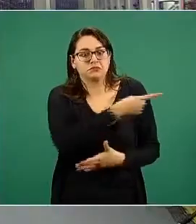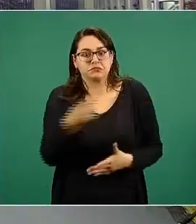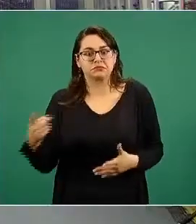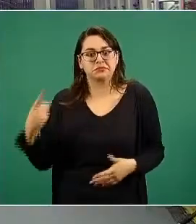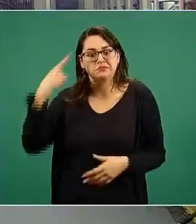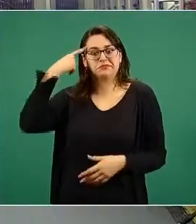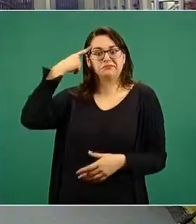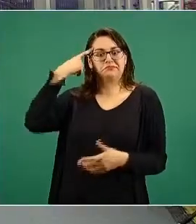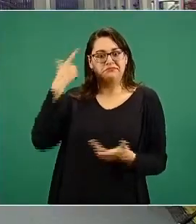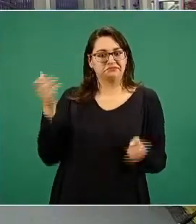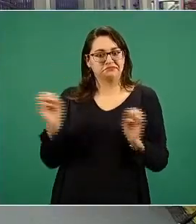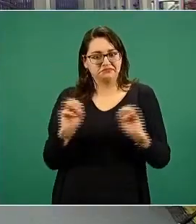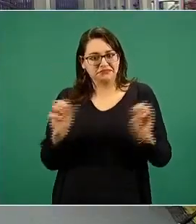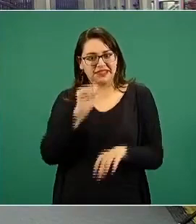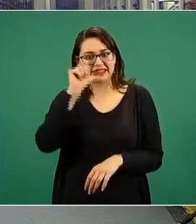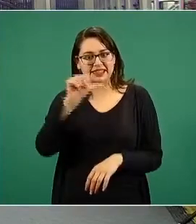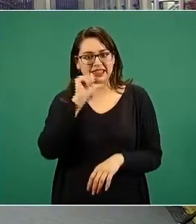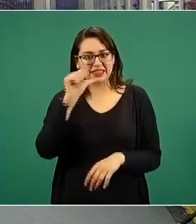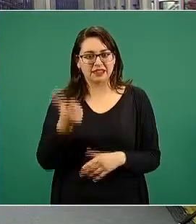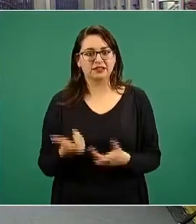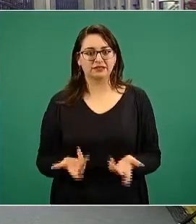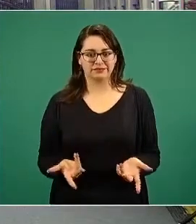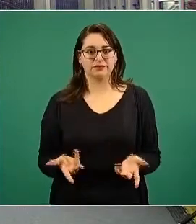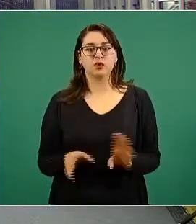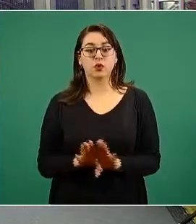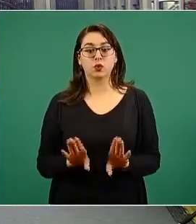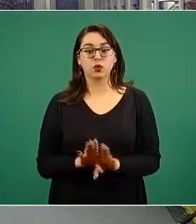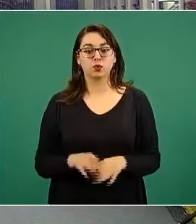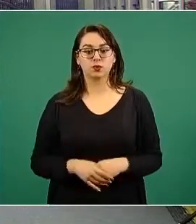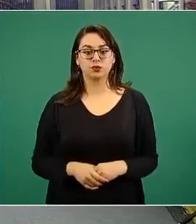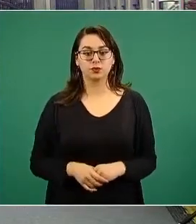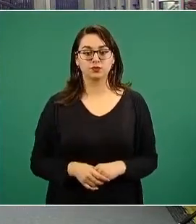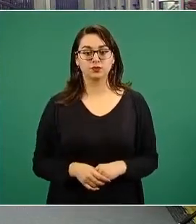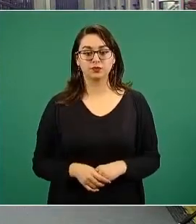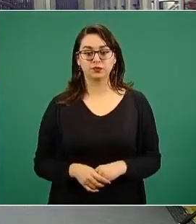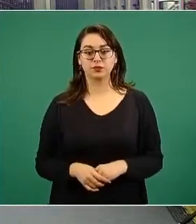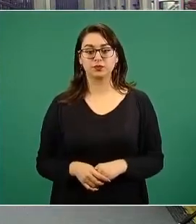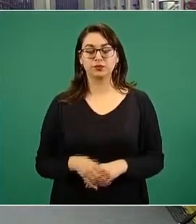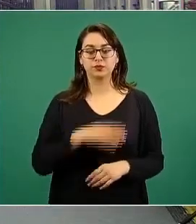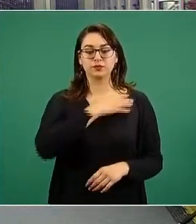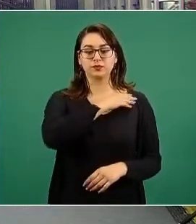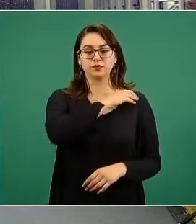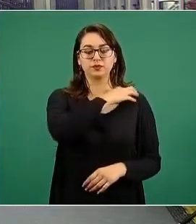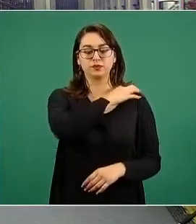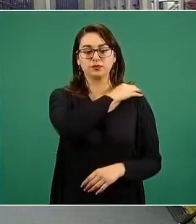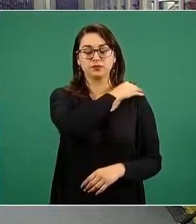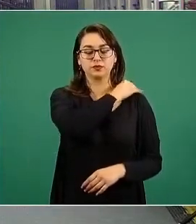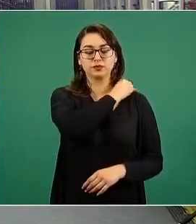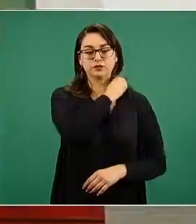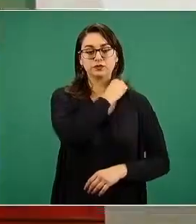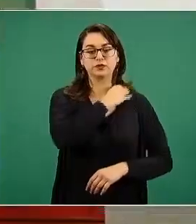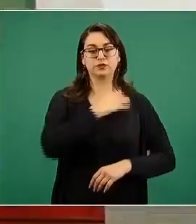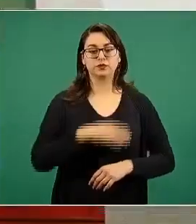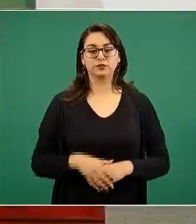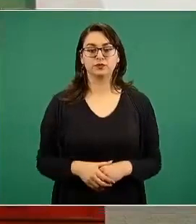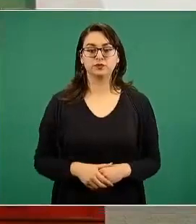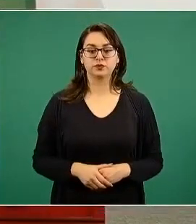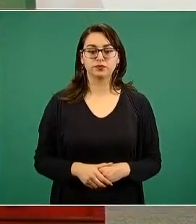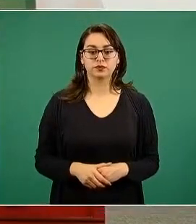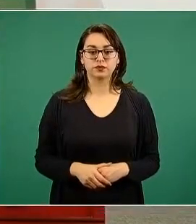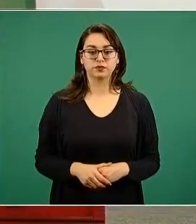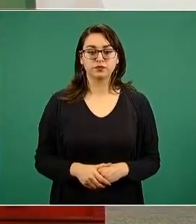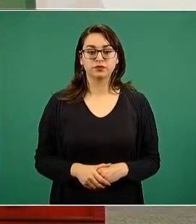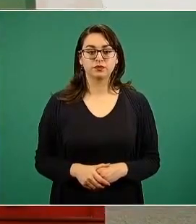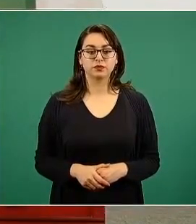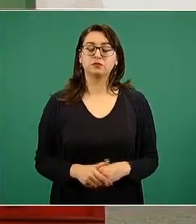ante esta problemática. Gracias. Muchas gracias. El llamado que yo haría